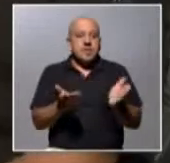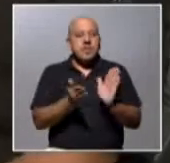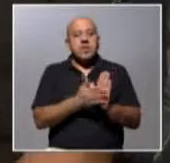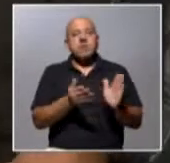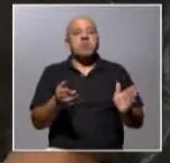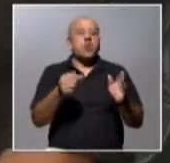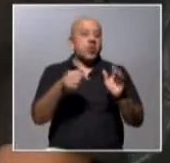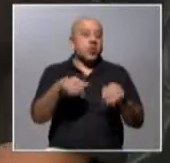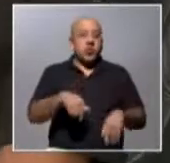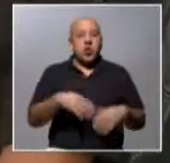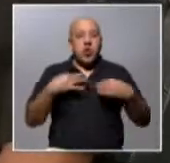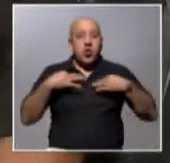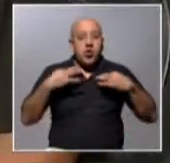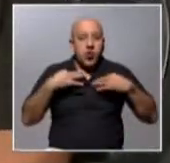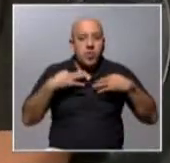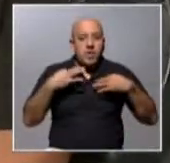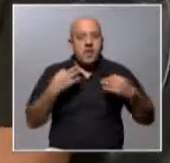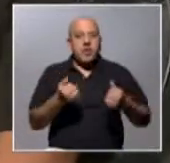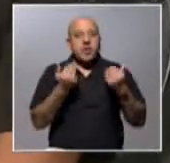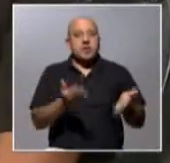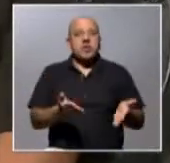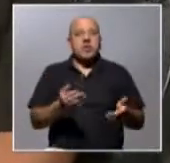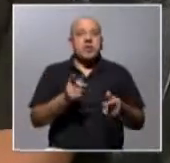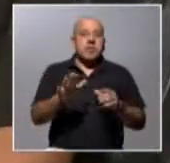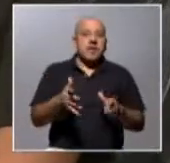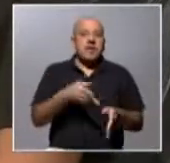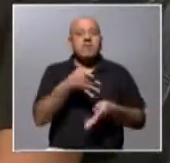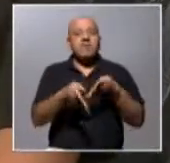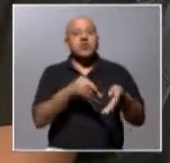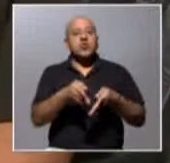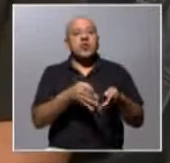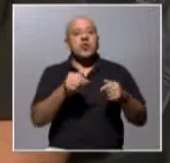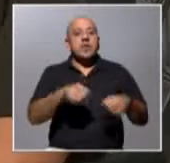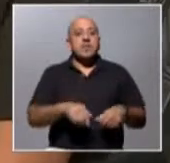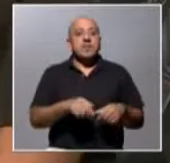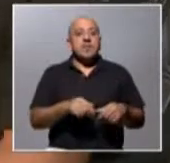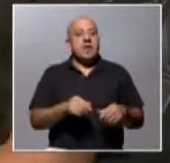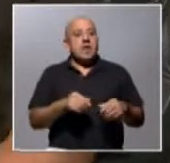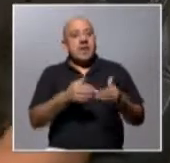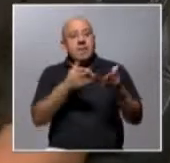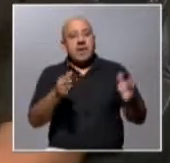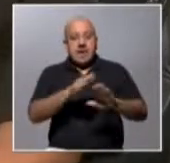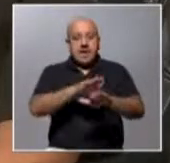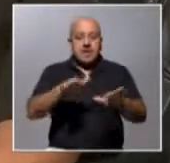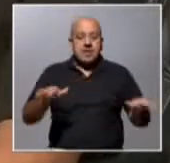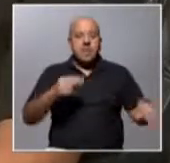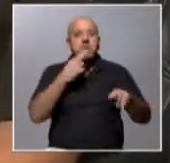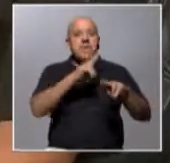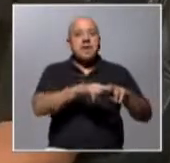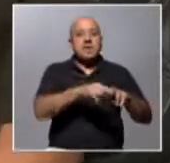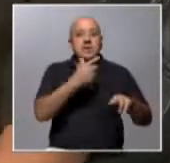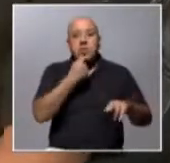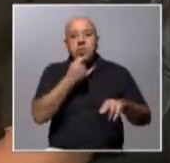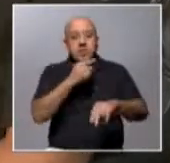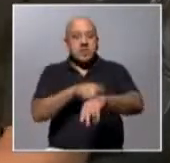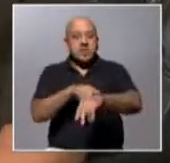ropa para grandes y chicos y ropa de cama y por donaciones para que funcione el merendero de merienda solidaria para niños martes y jueves